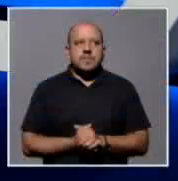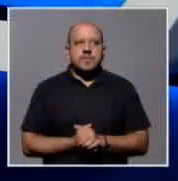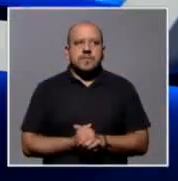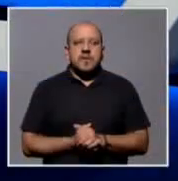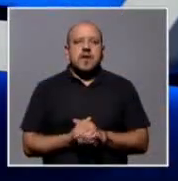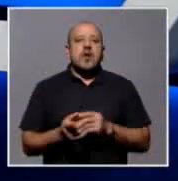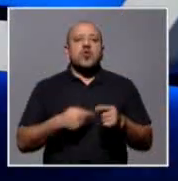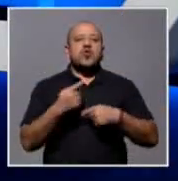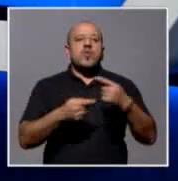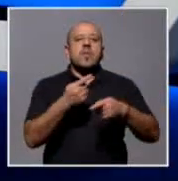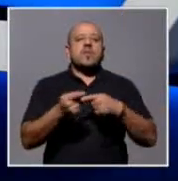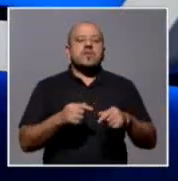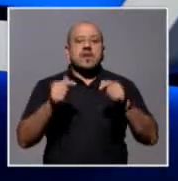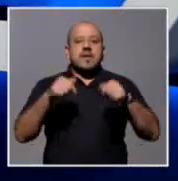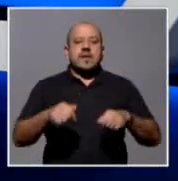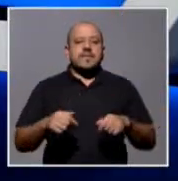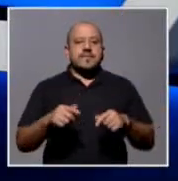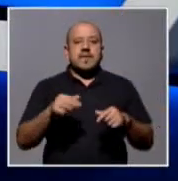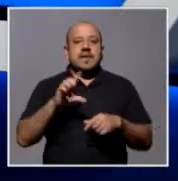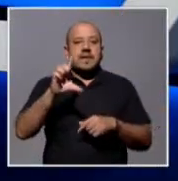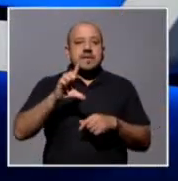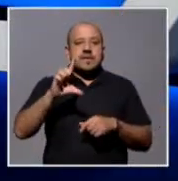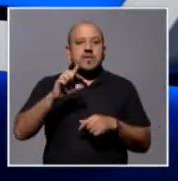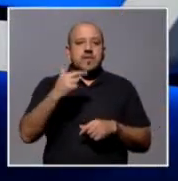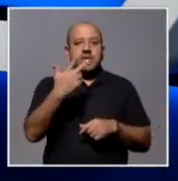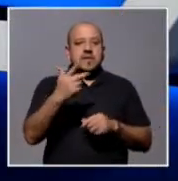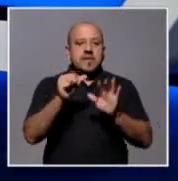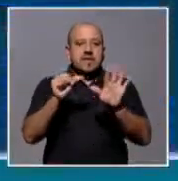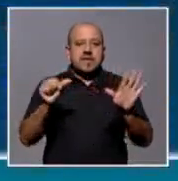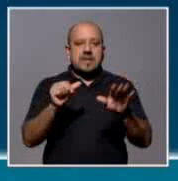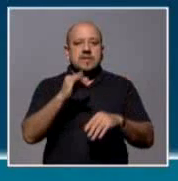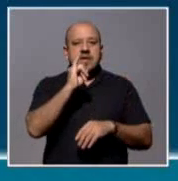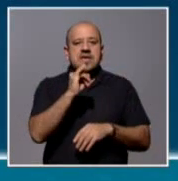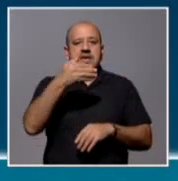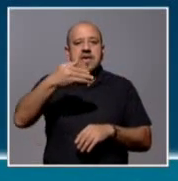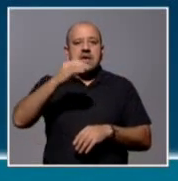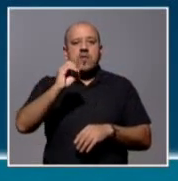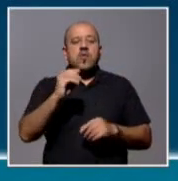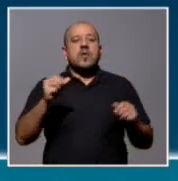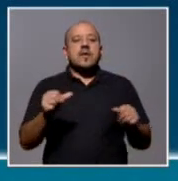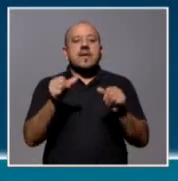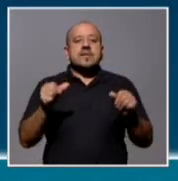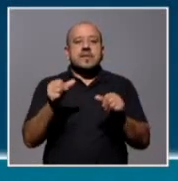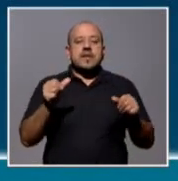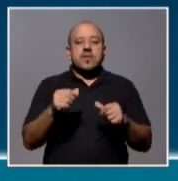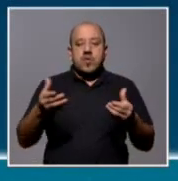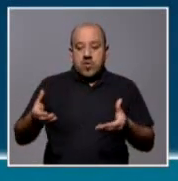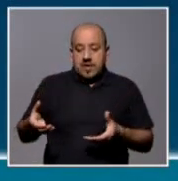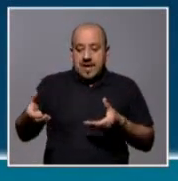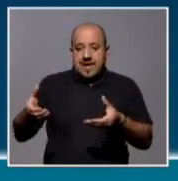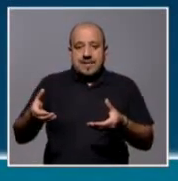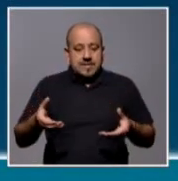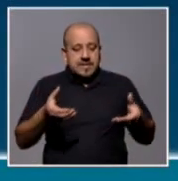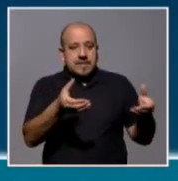En informe Capital Especial y les cuento que en el Liceo 36, en el Ivo, están armando canastas para familias del liceo que